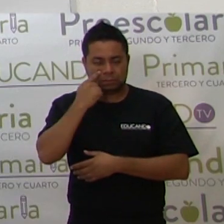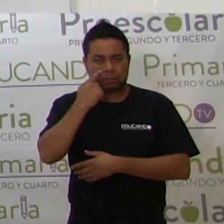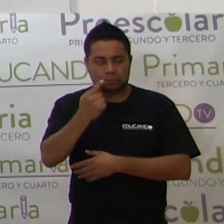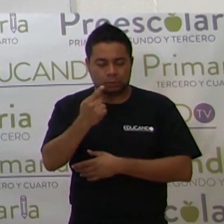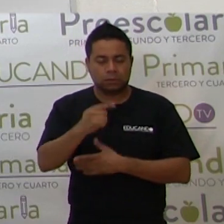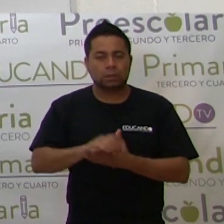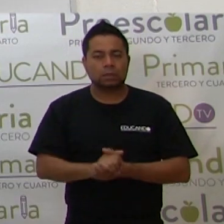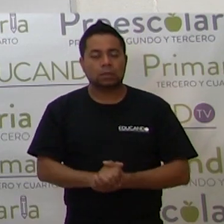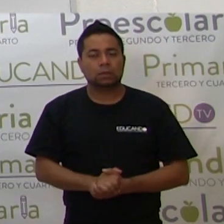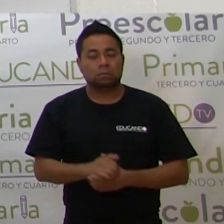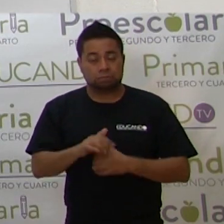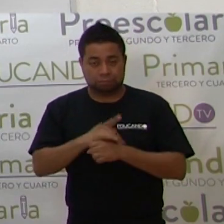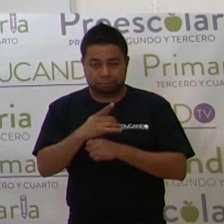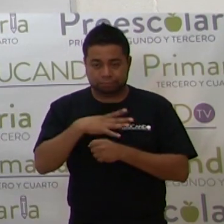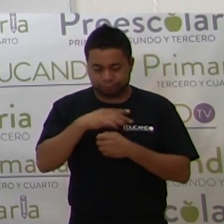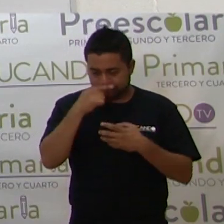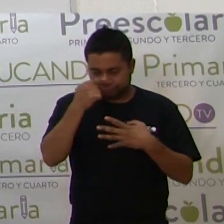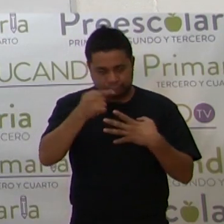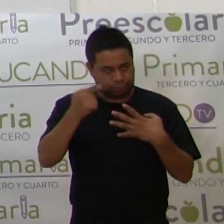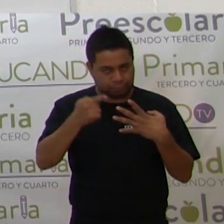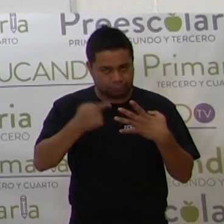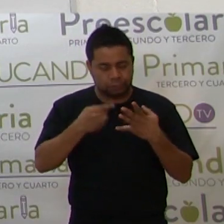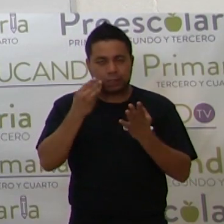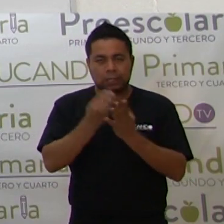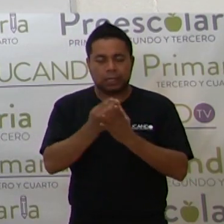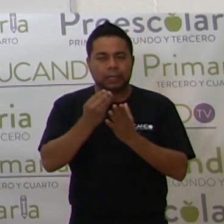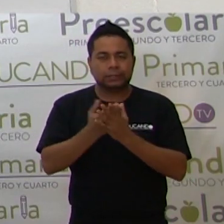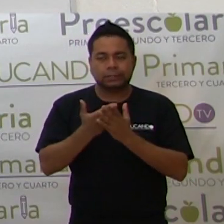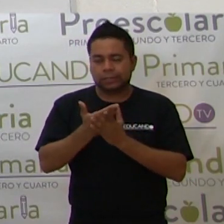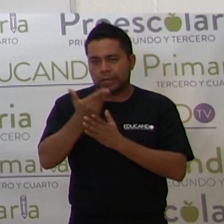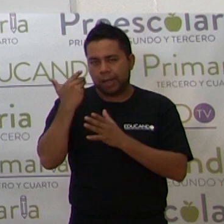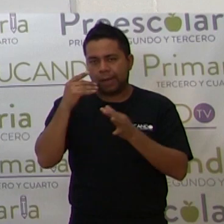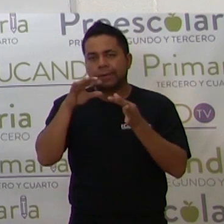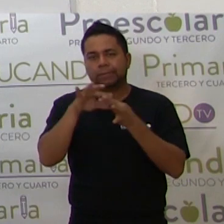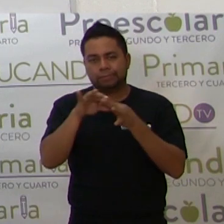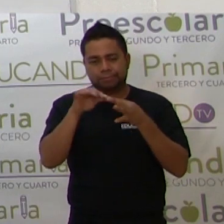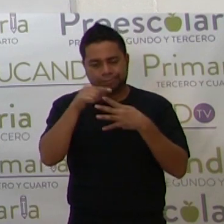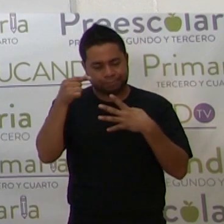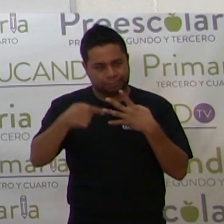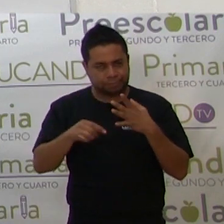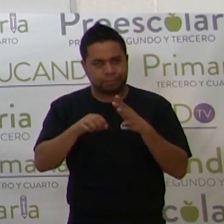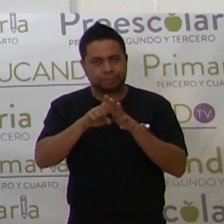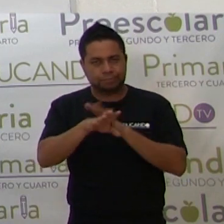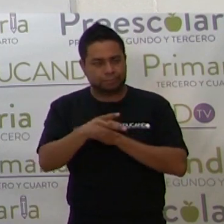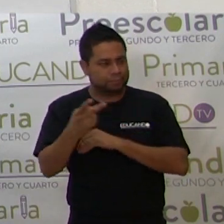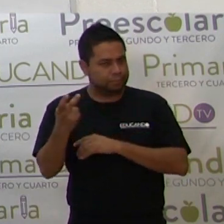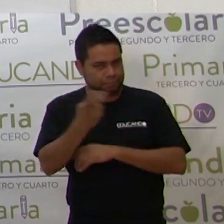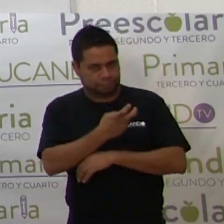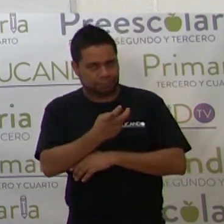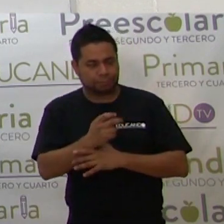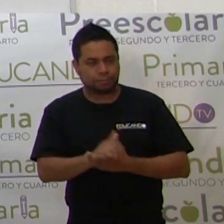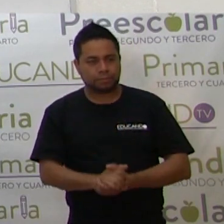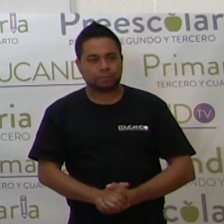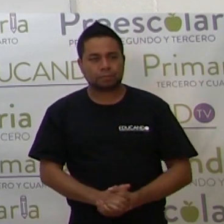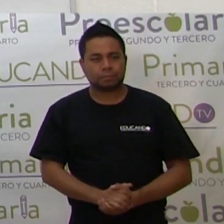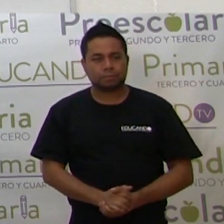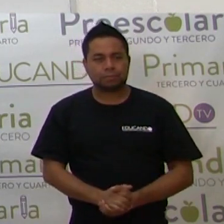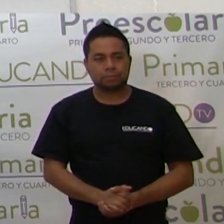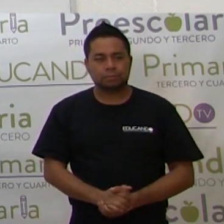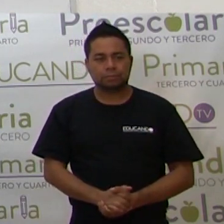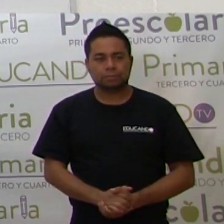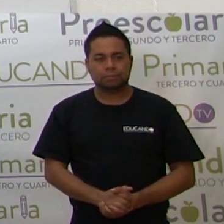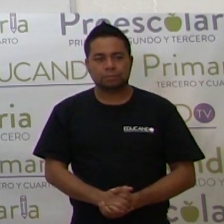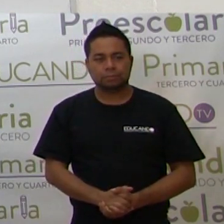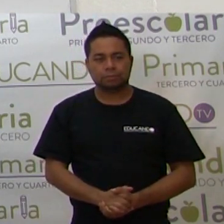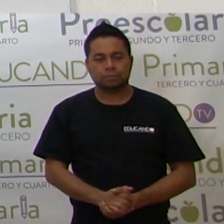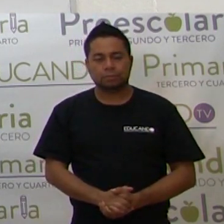textos descriptivos que ya hemos visto en sesiones anteriores, como este que tenemos acá. Mucha atención porque esto te va